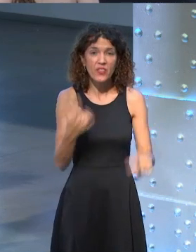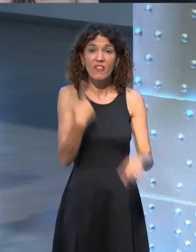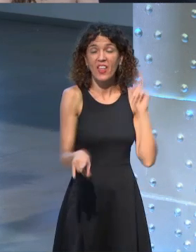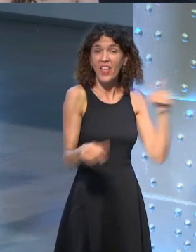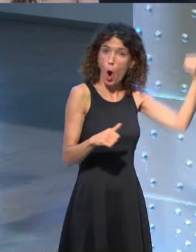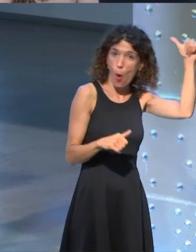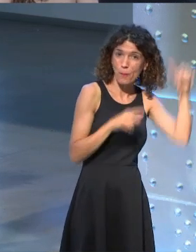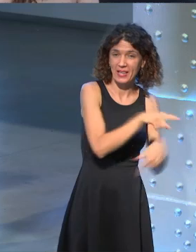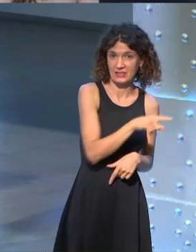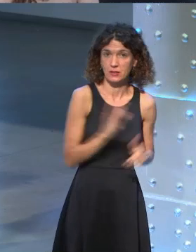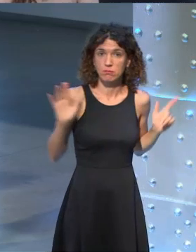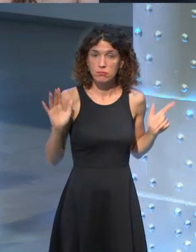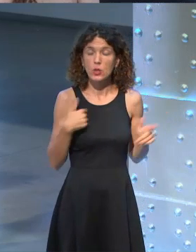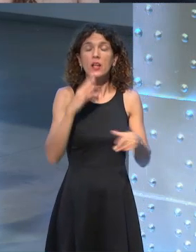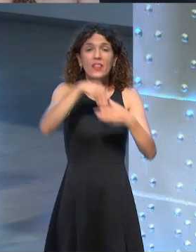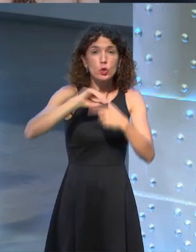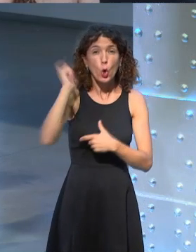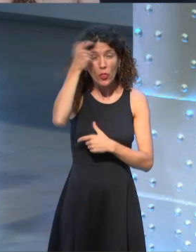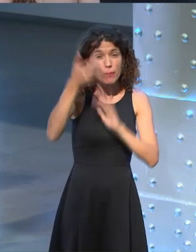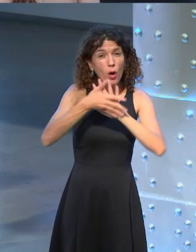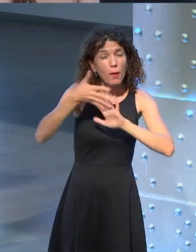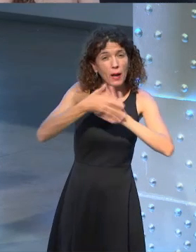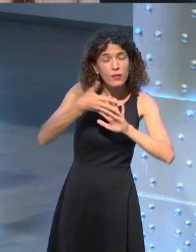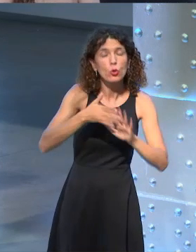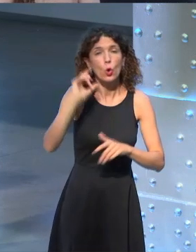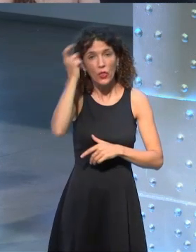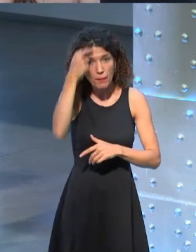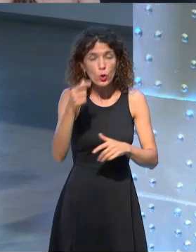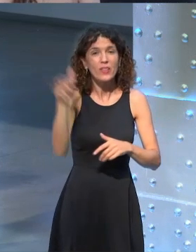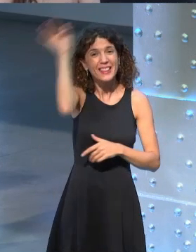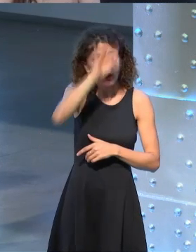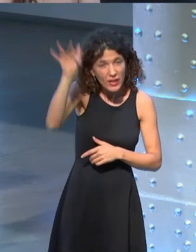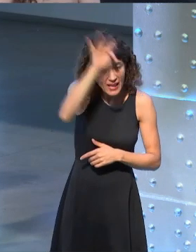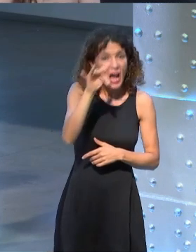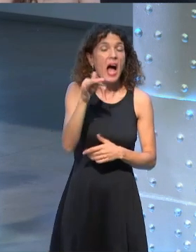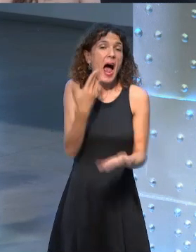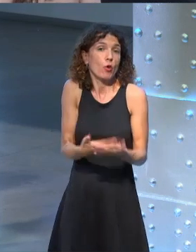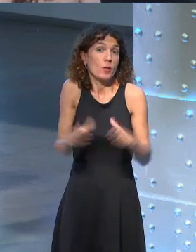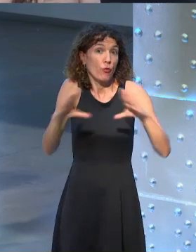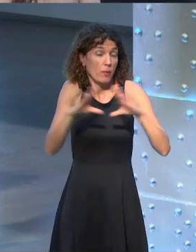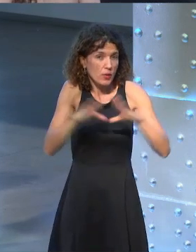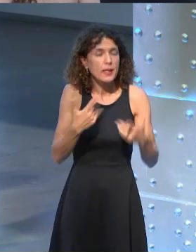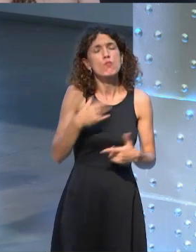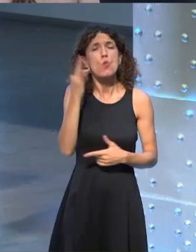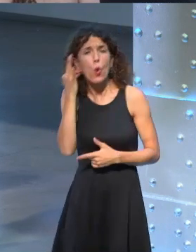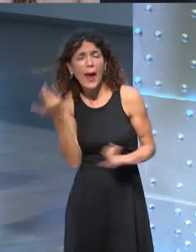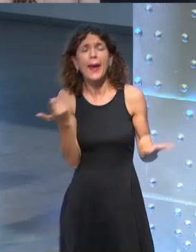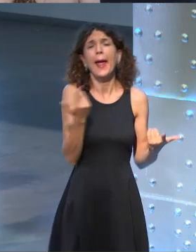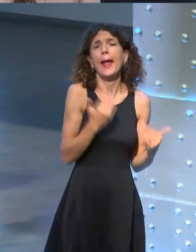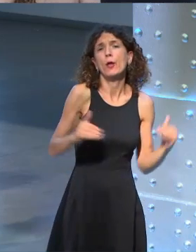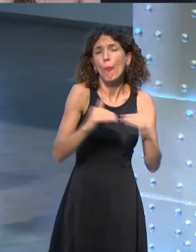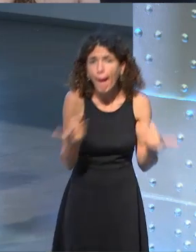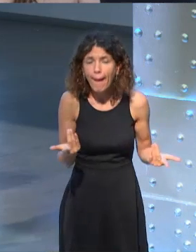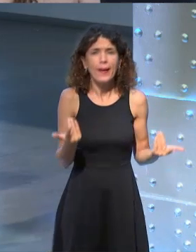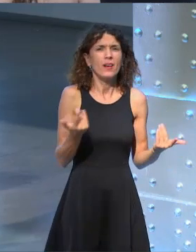de los hombres. También dentro del concepto de la teoría, el argumento feminista sobre, bueno, es que las mujeres son iguales, es que